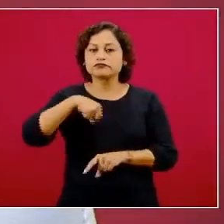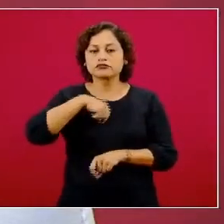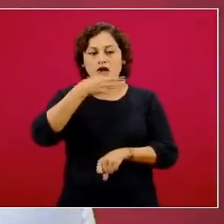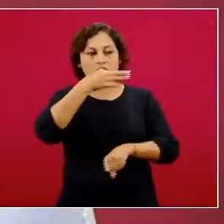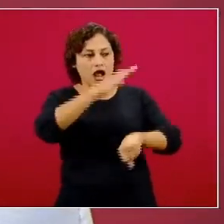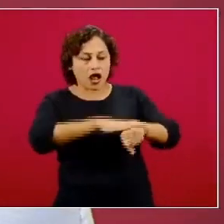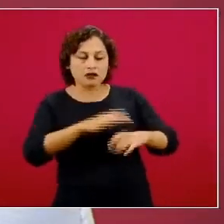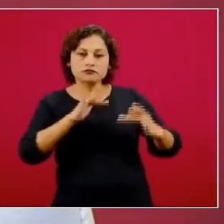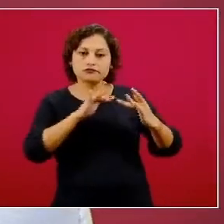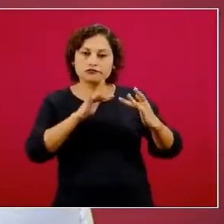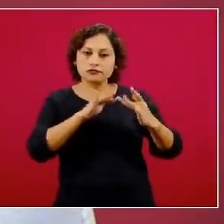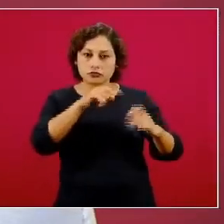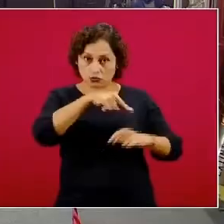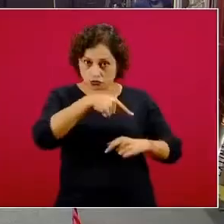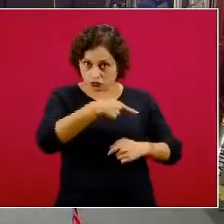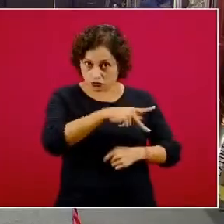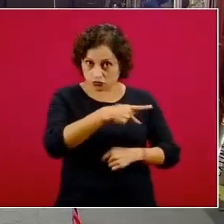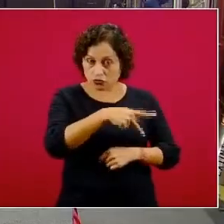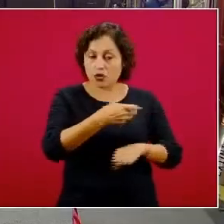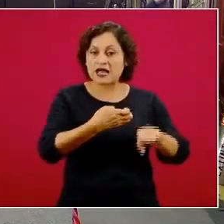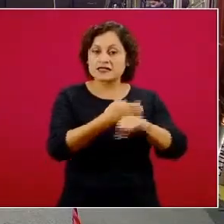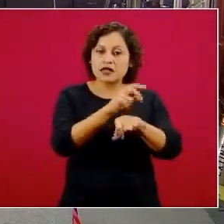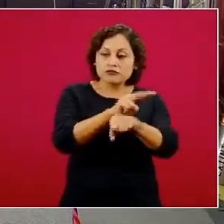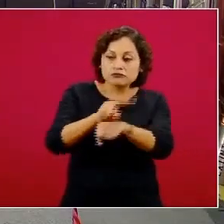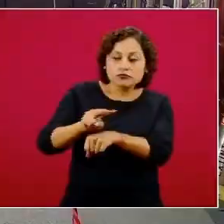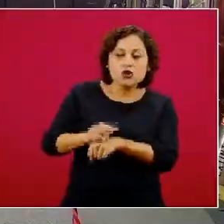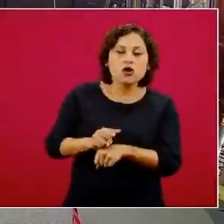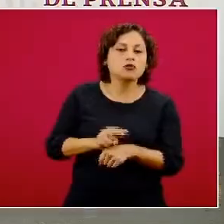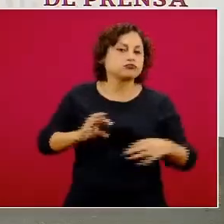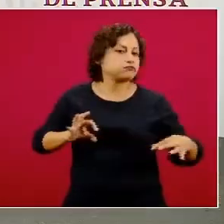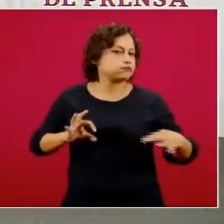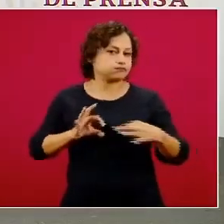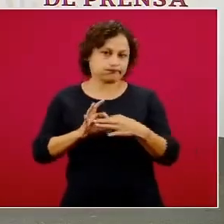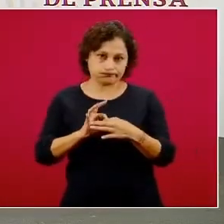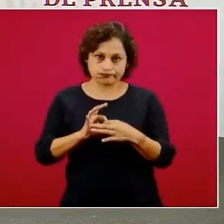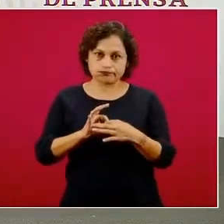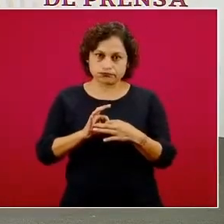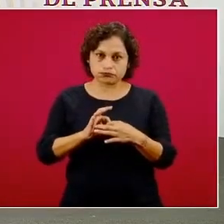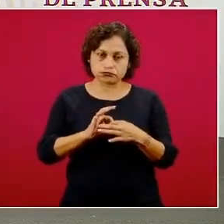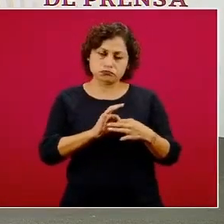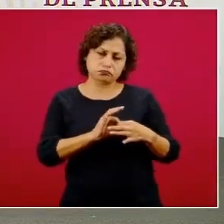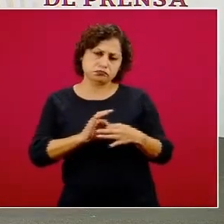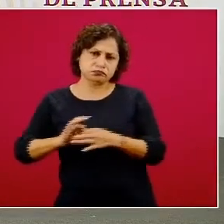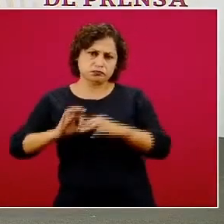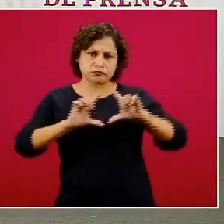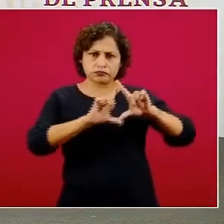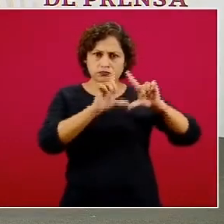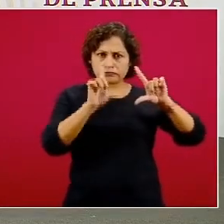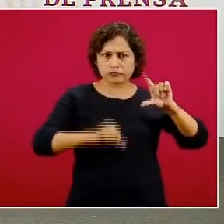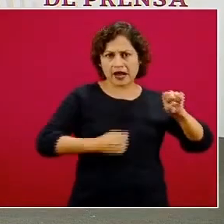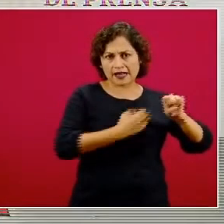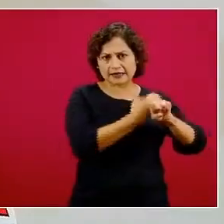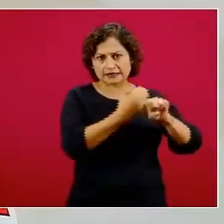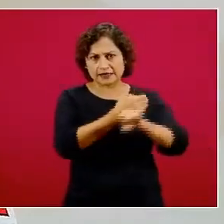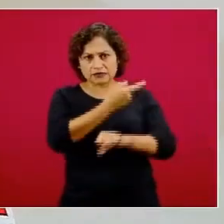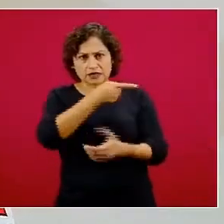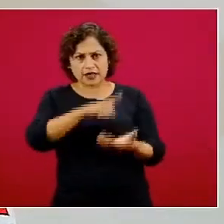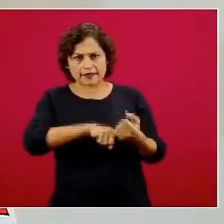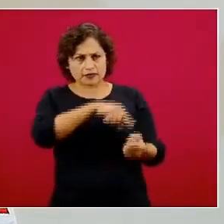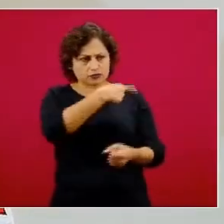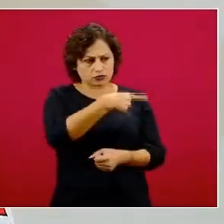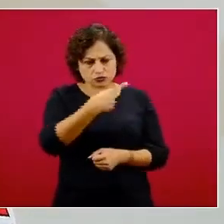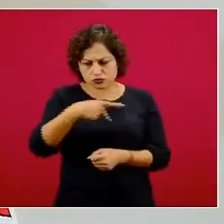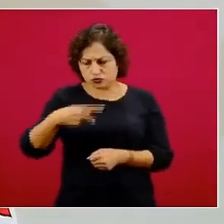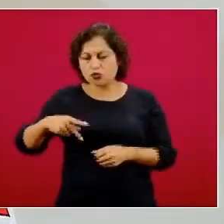de actividades de monitoreo, y también estamos trabajando de manera importante como una red vinculada, precisamente para